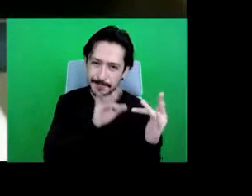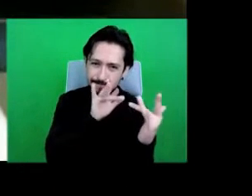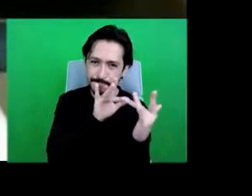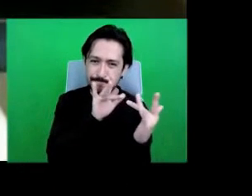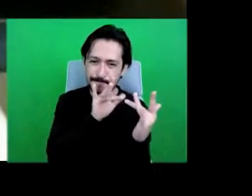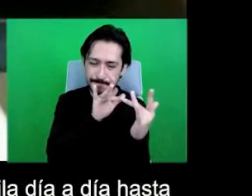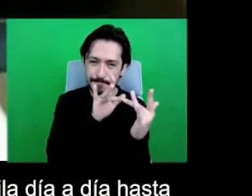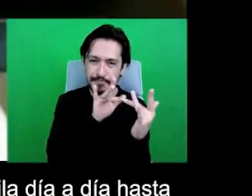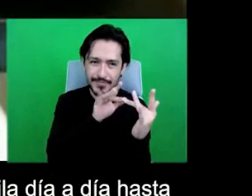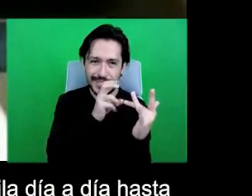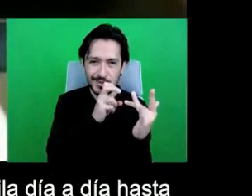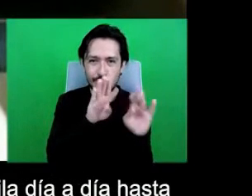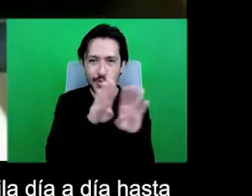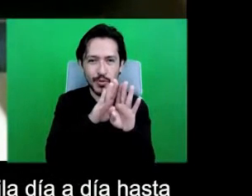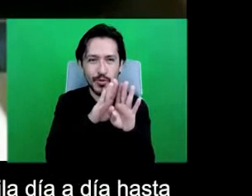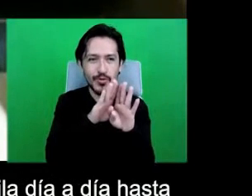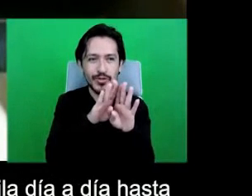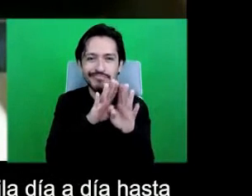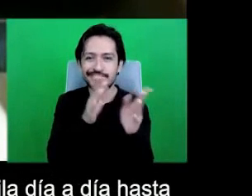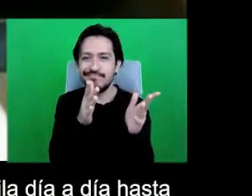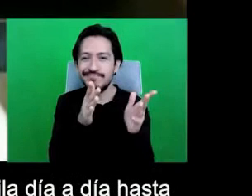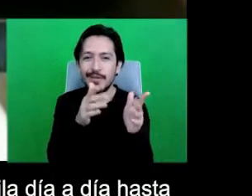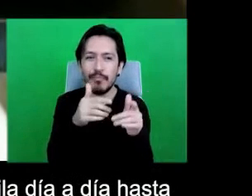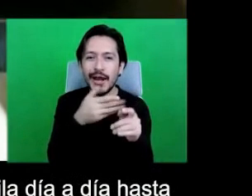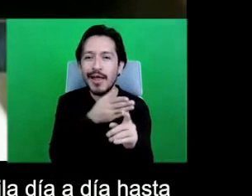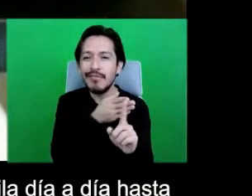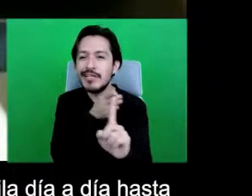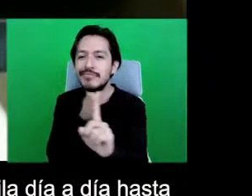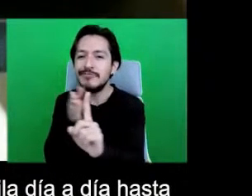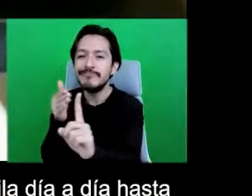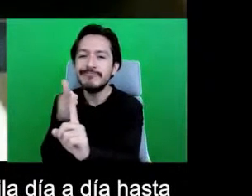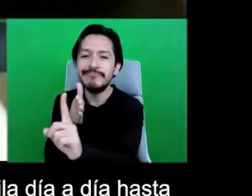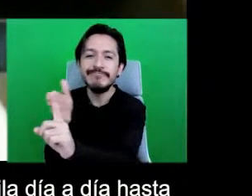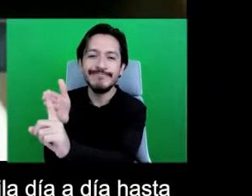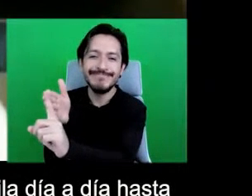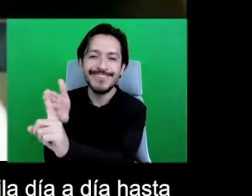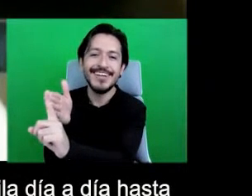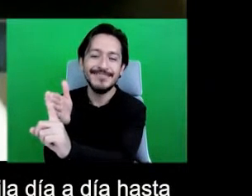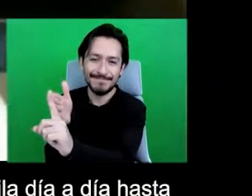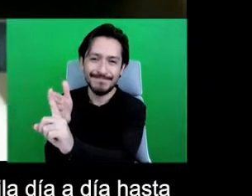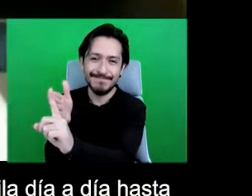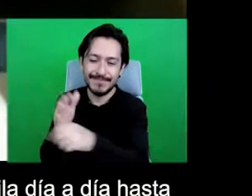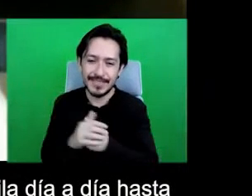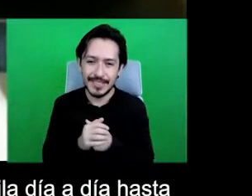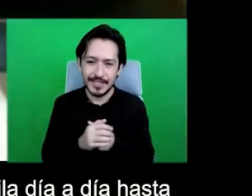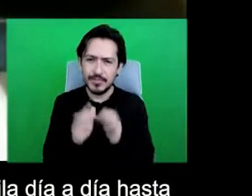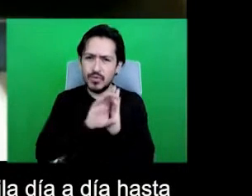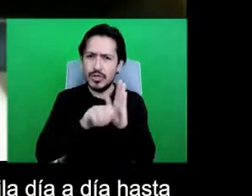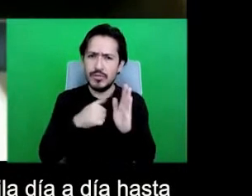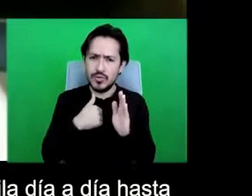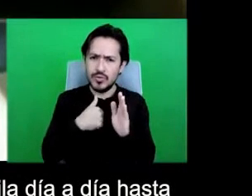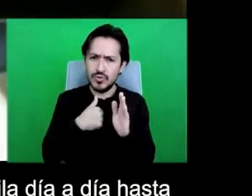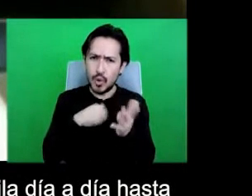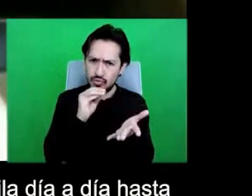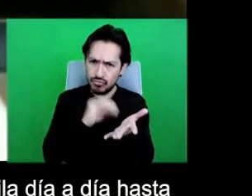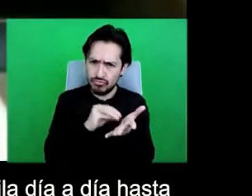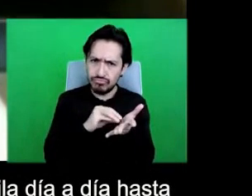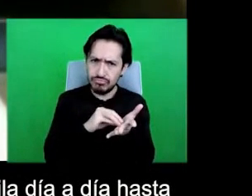seguir. Tenemos que seguir trabajando yo sigo yendo a Tequila día a día,